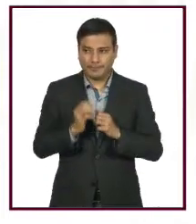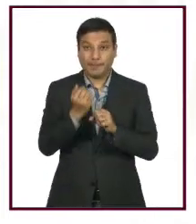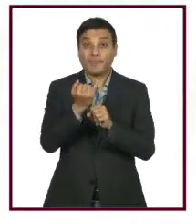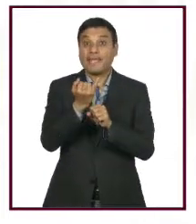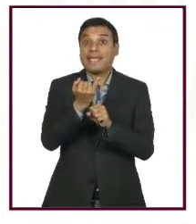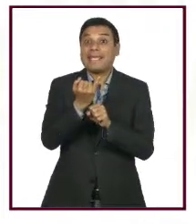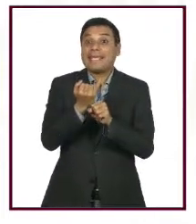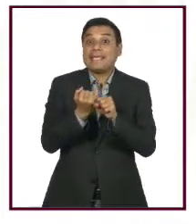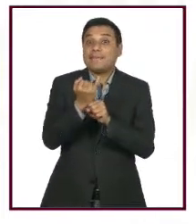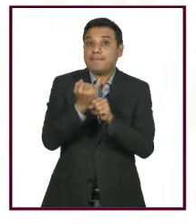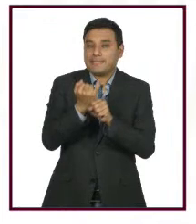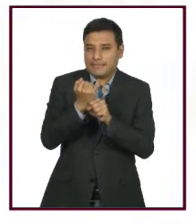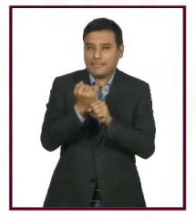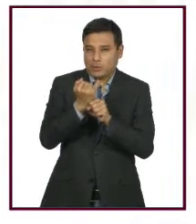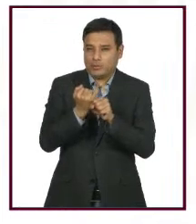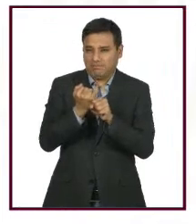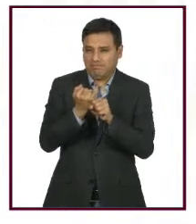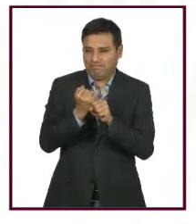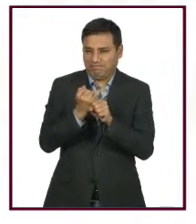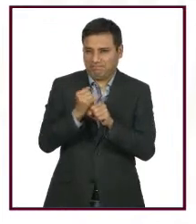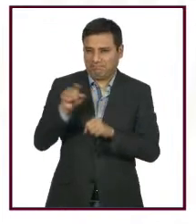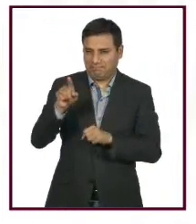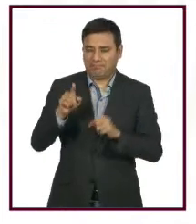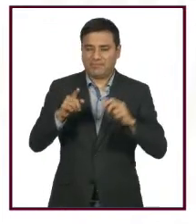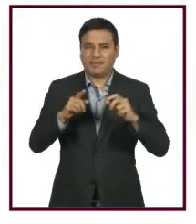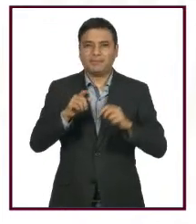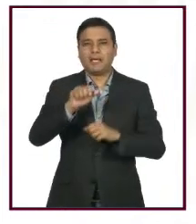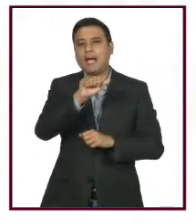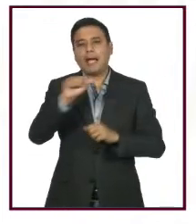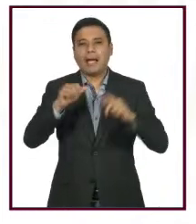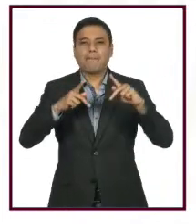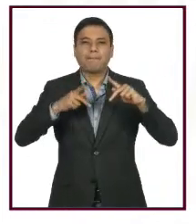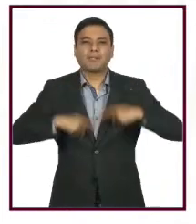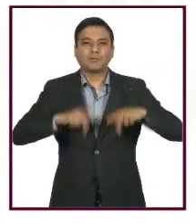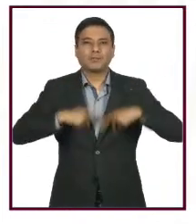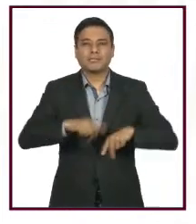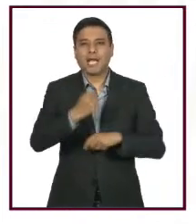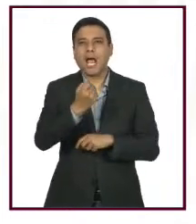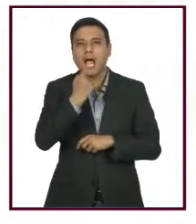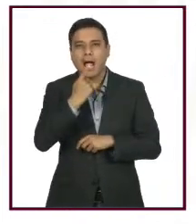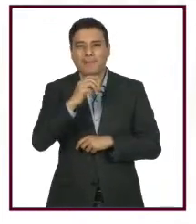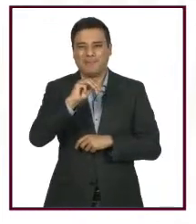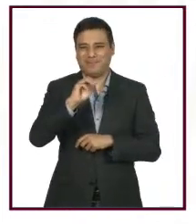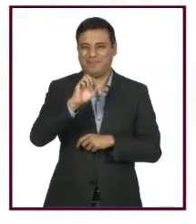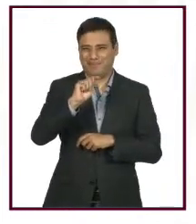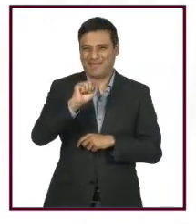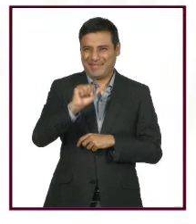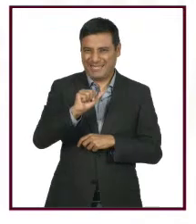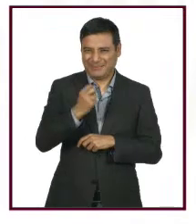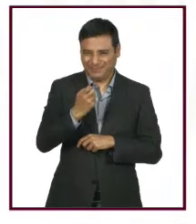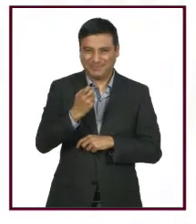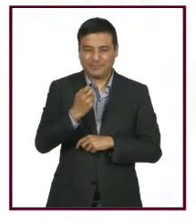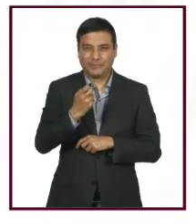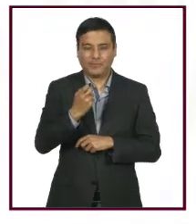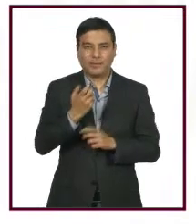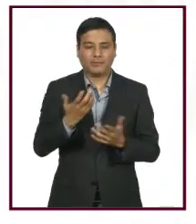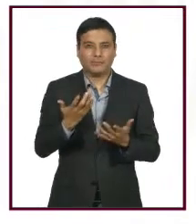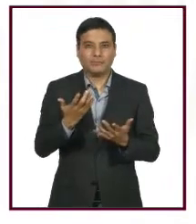han realizado en usuarios o en pacientes en los cuales no tienen algún